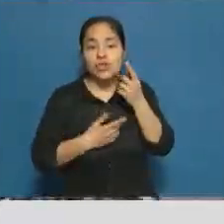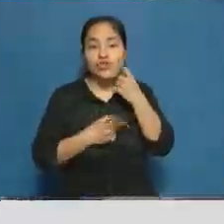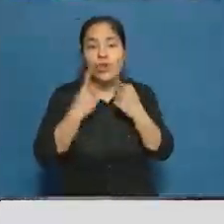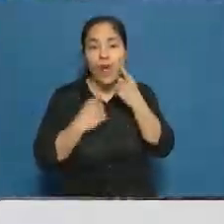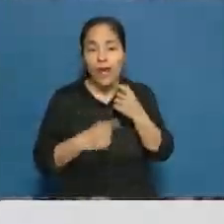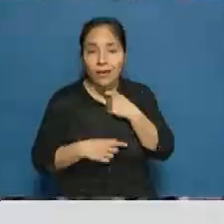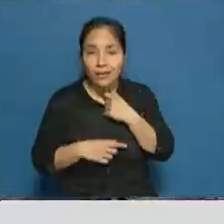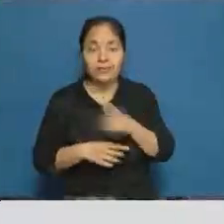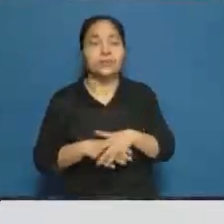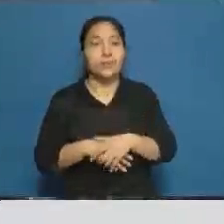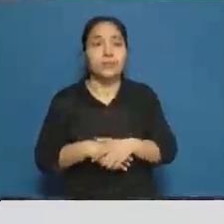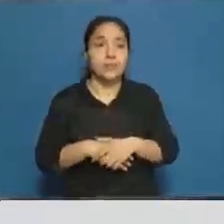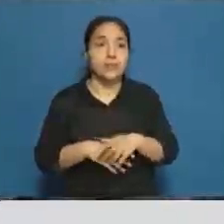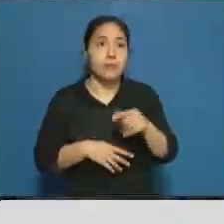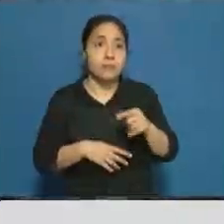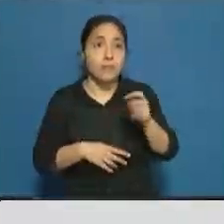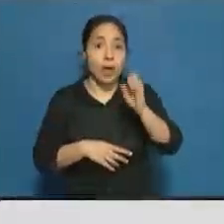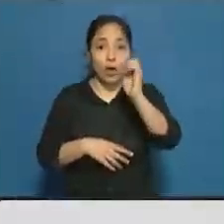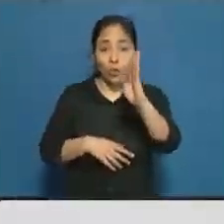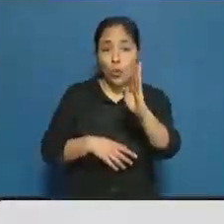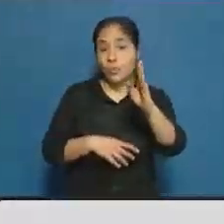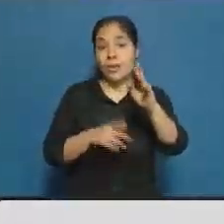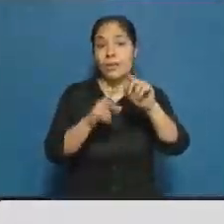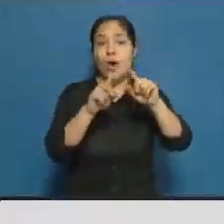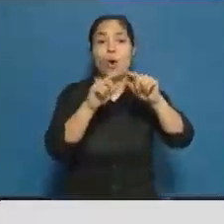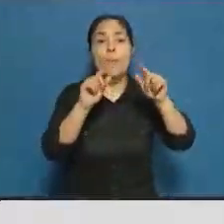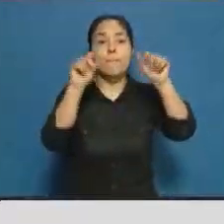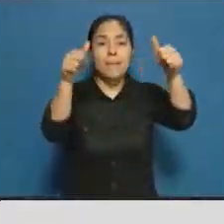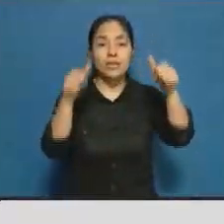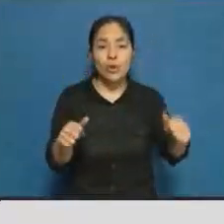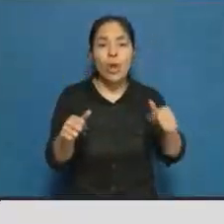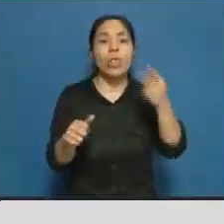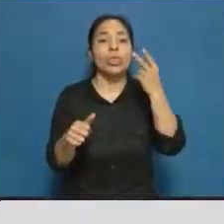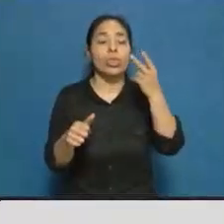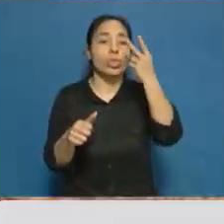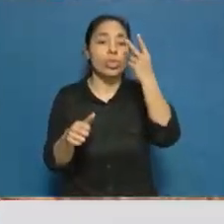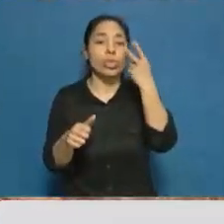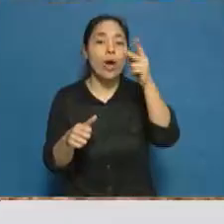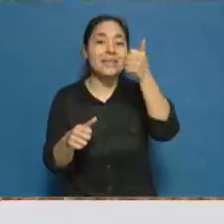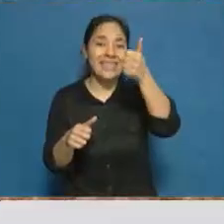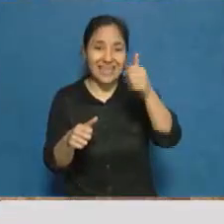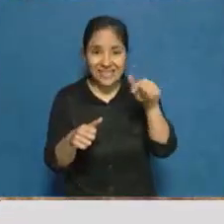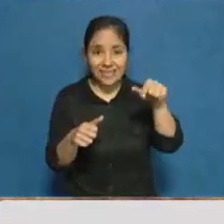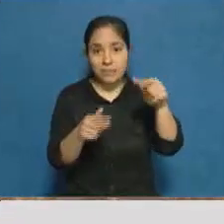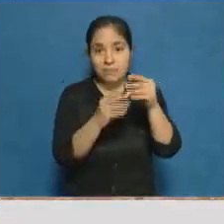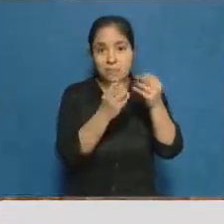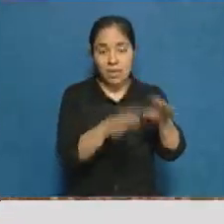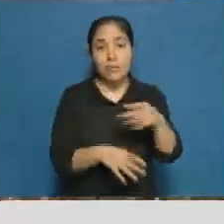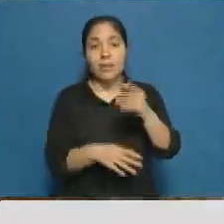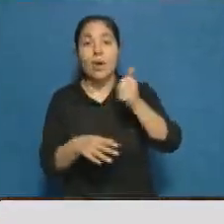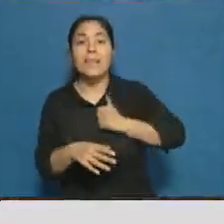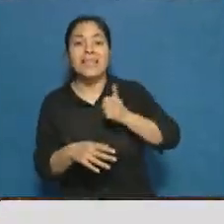que el club perdió su personería jurídica en el 2006 y que efectivamente el ejército es responsable del predio. Sin